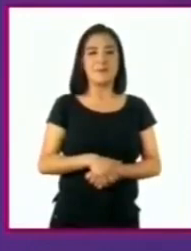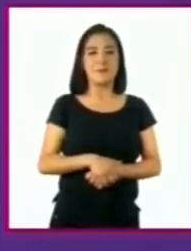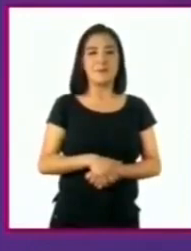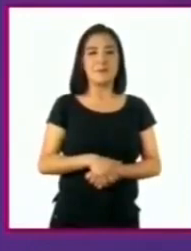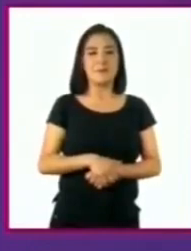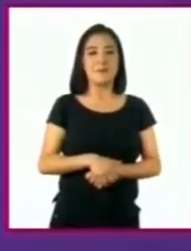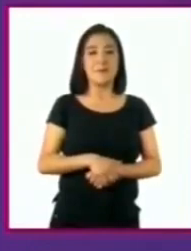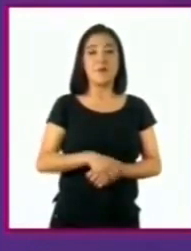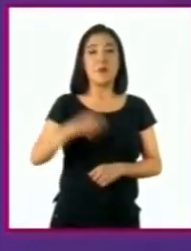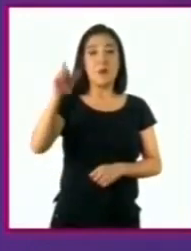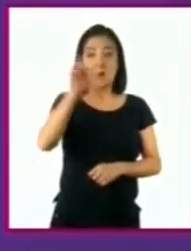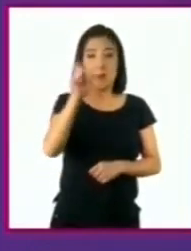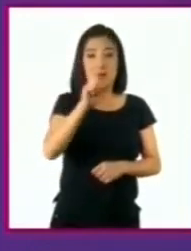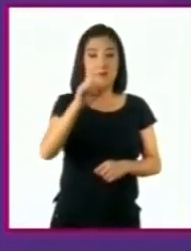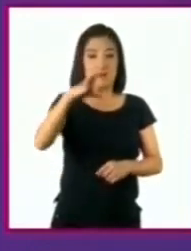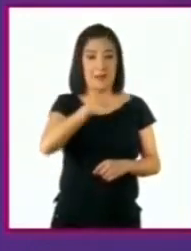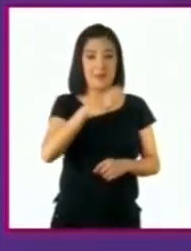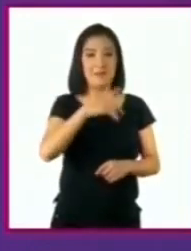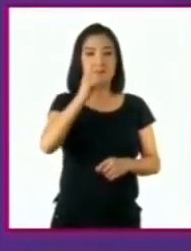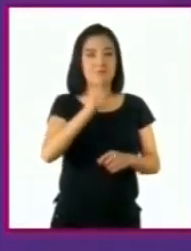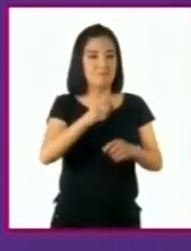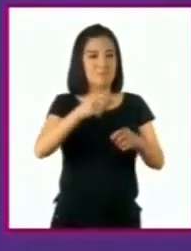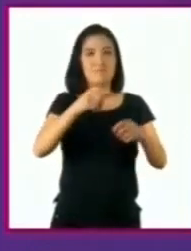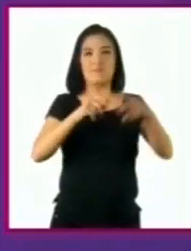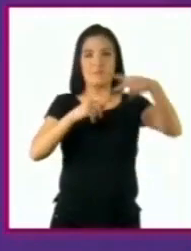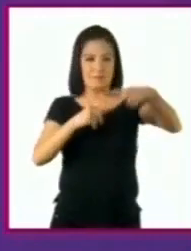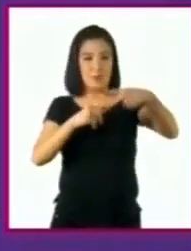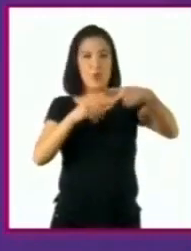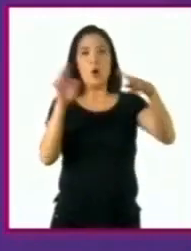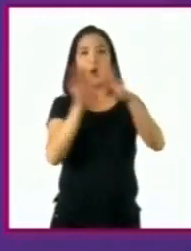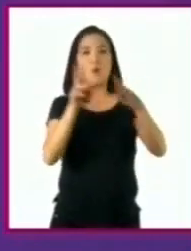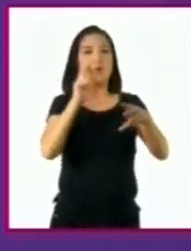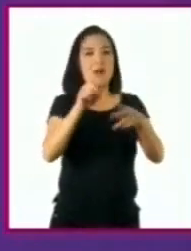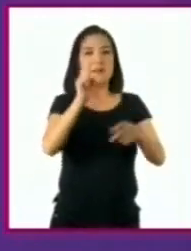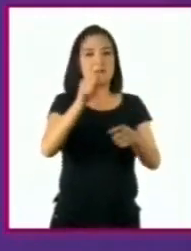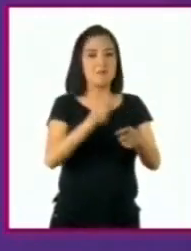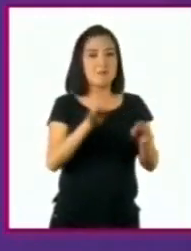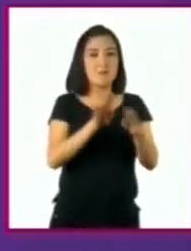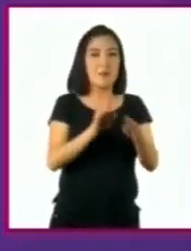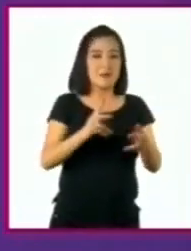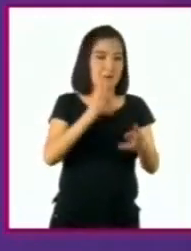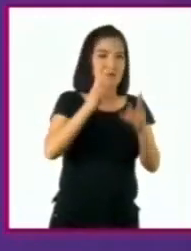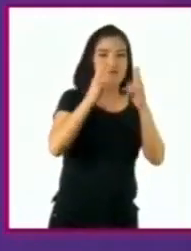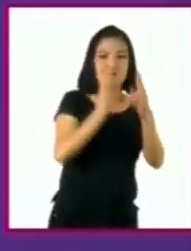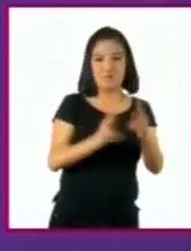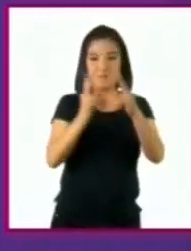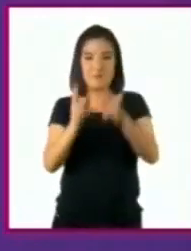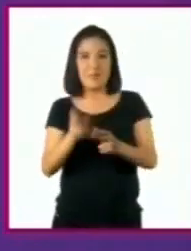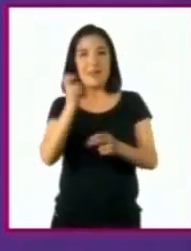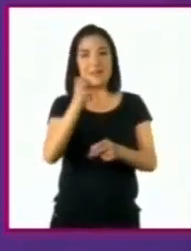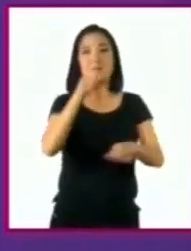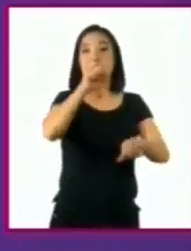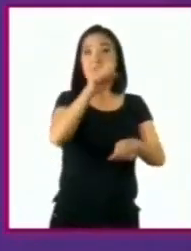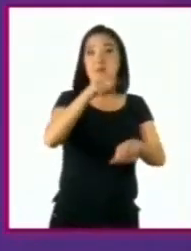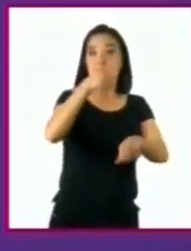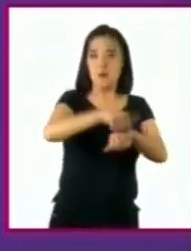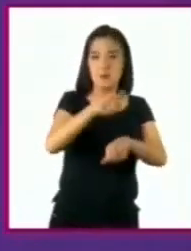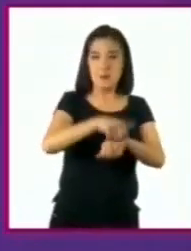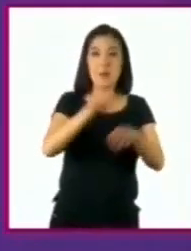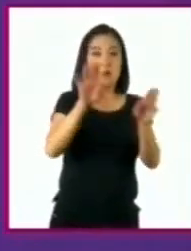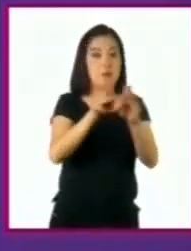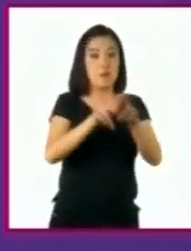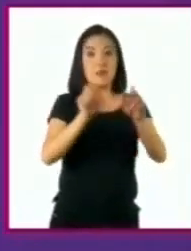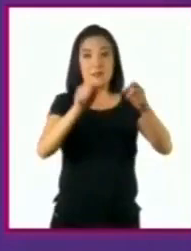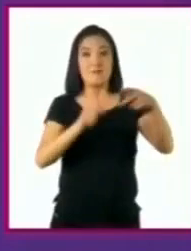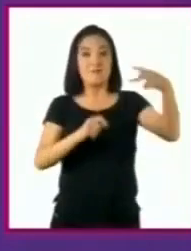Si delimitamos segmentos en las dos rectas de tal manera que mantengan la misma relación de proporcionalidad, las rectas que pasan por